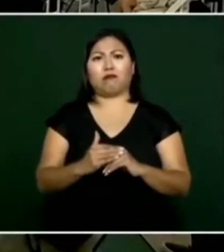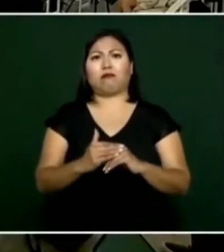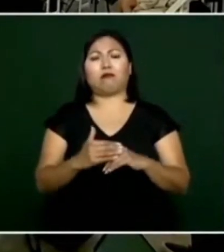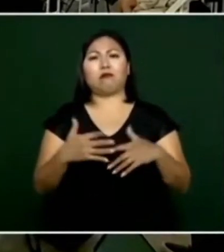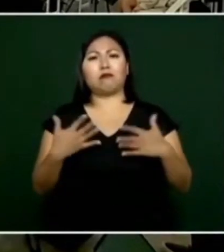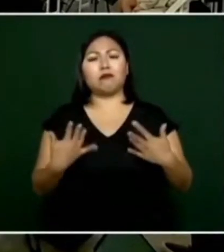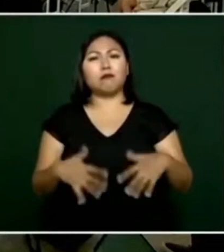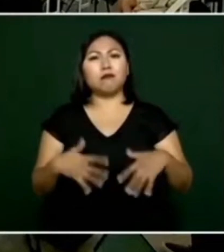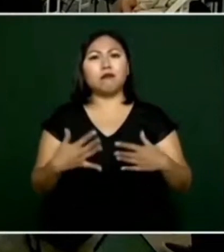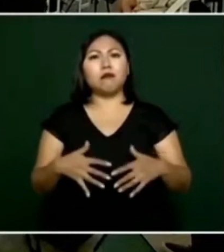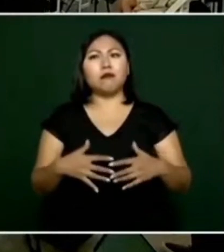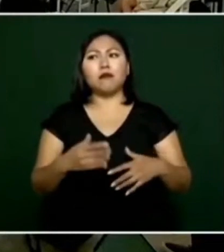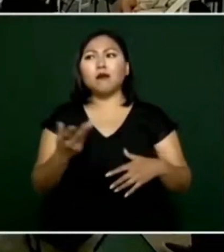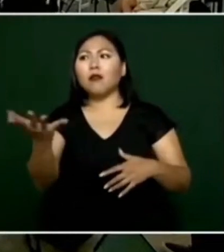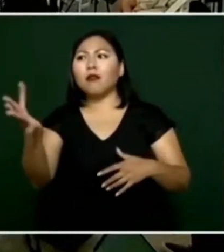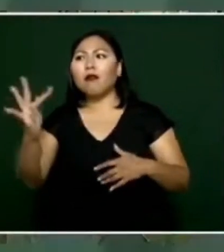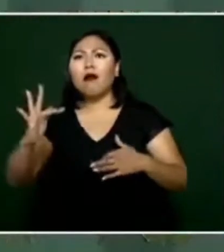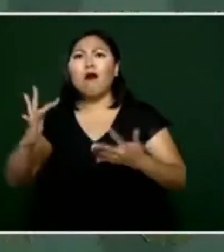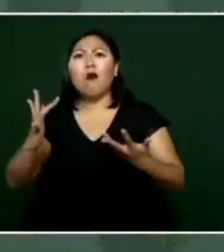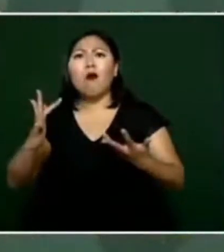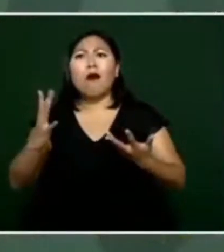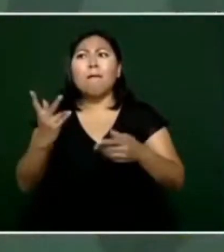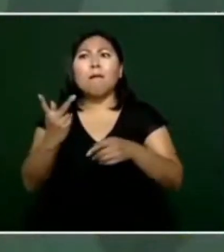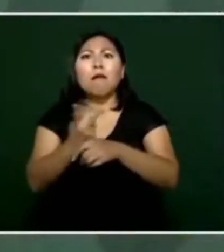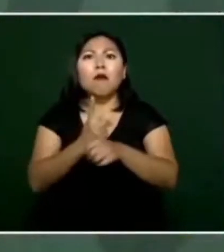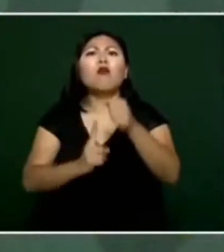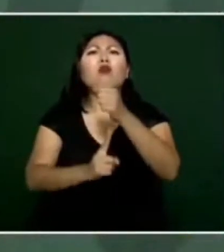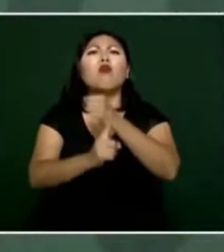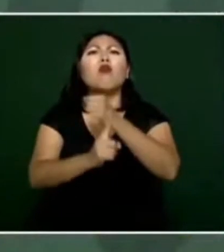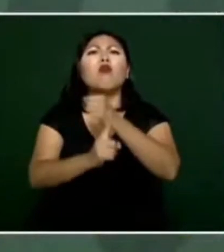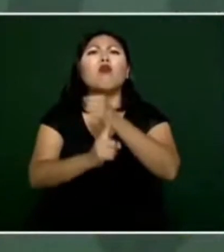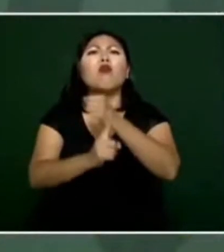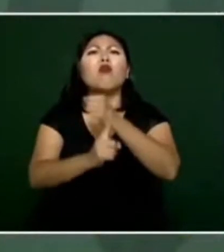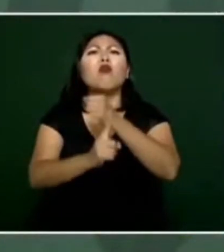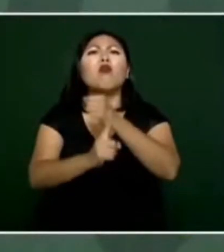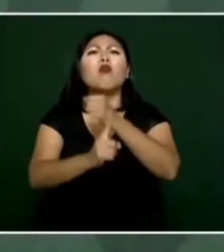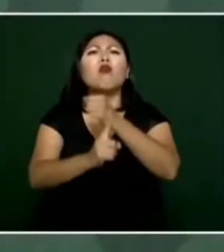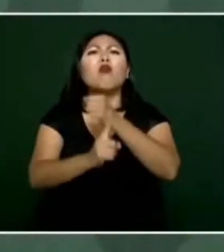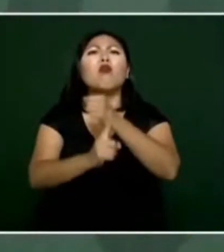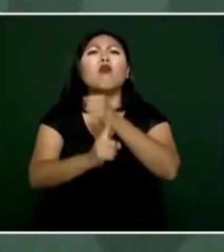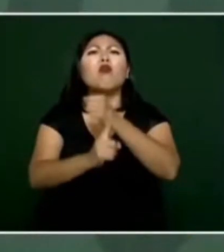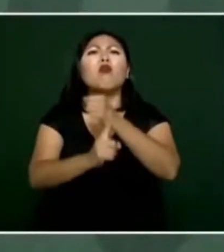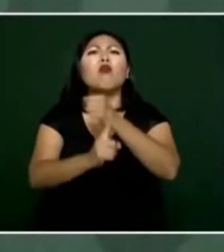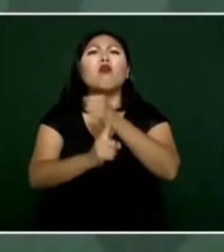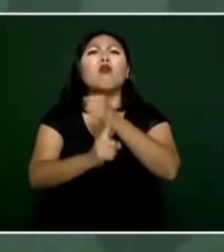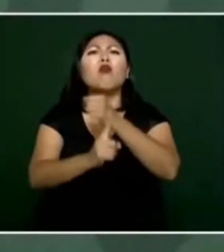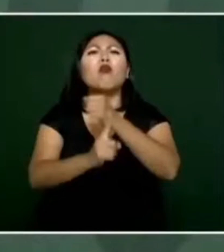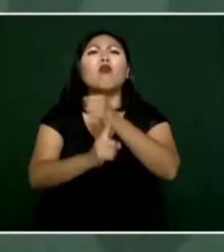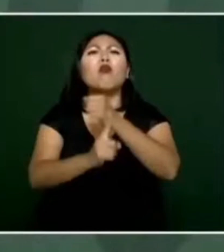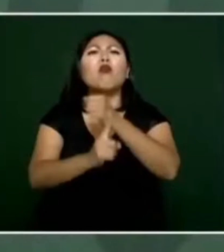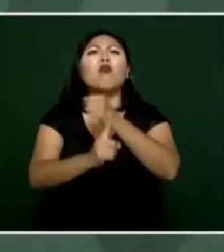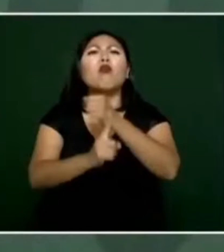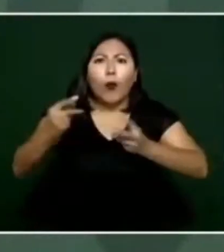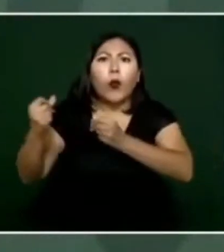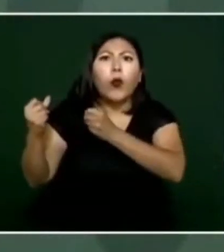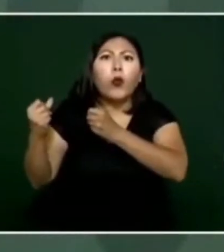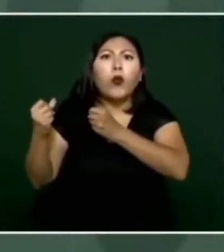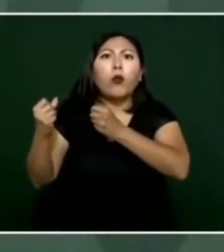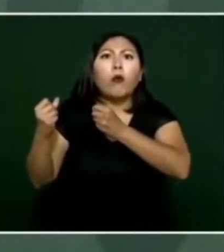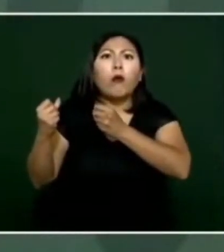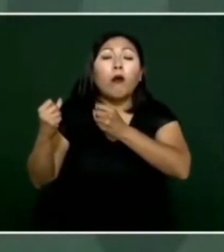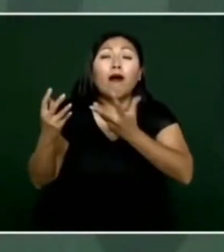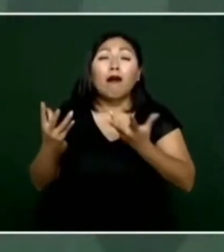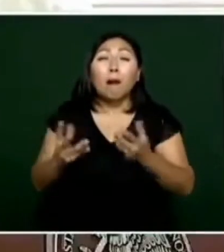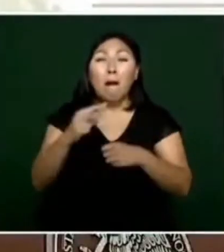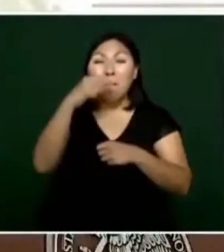de jóvenes desaparecidos, estamos hablando de algo que conmovió a México.